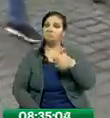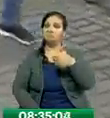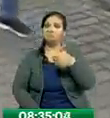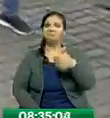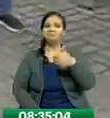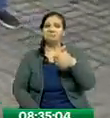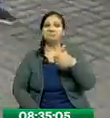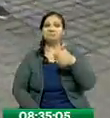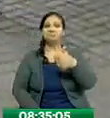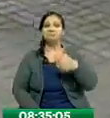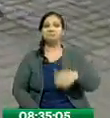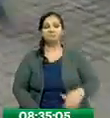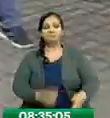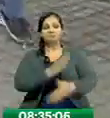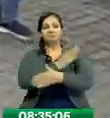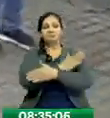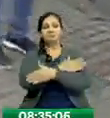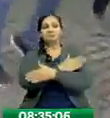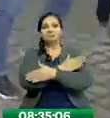pero